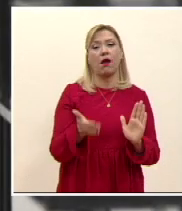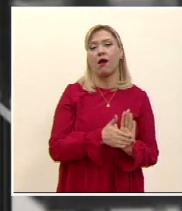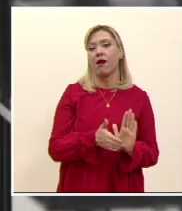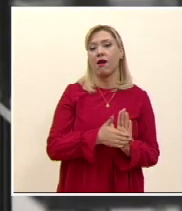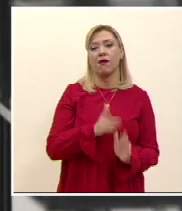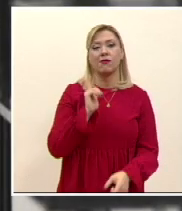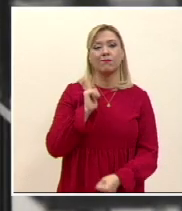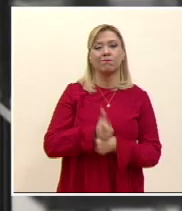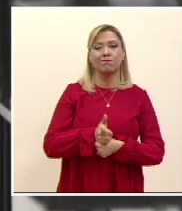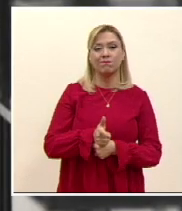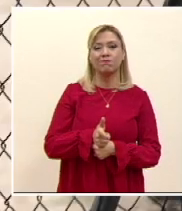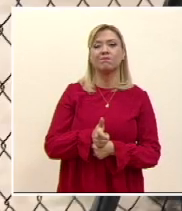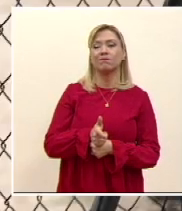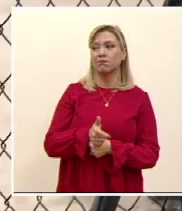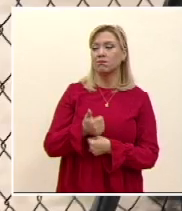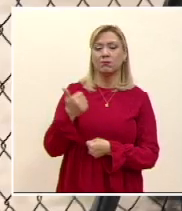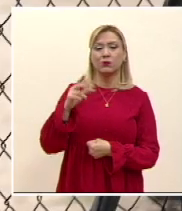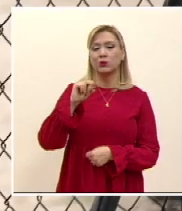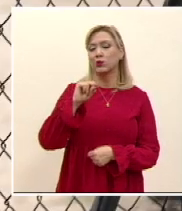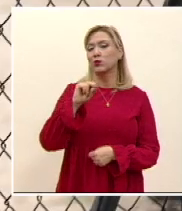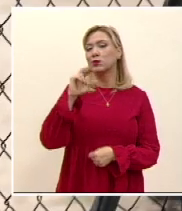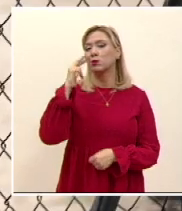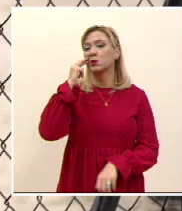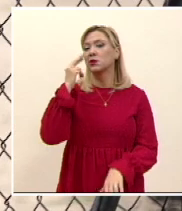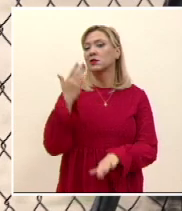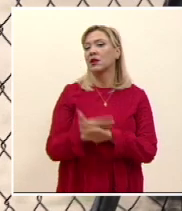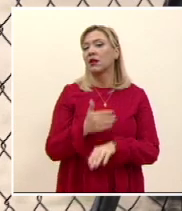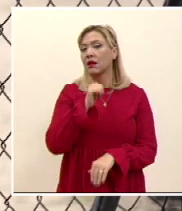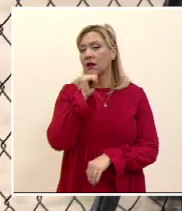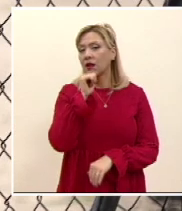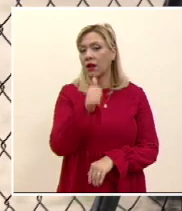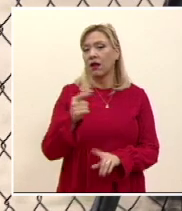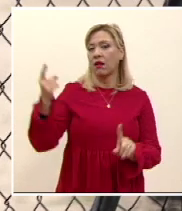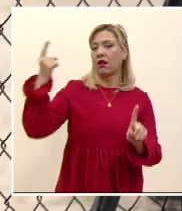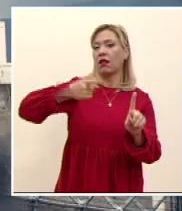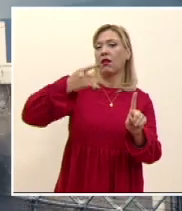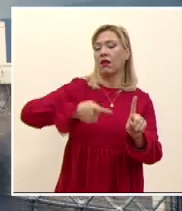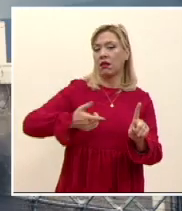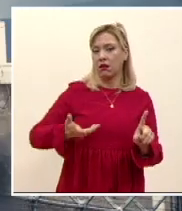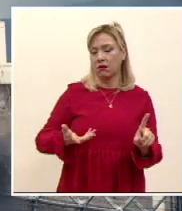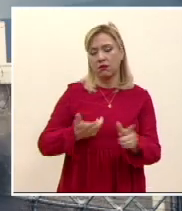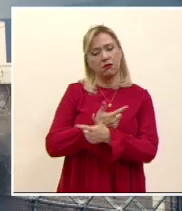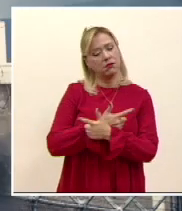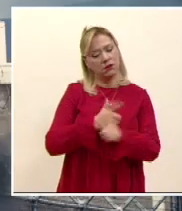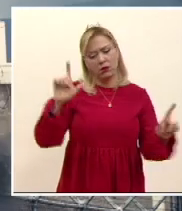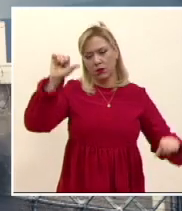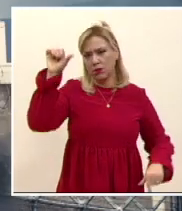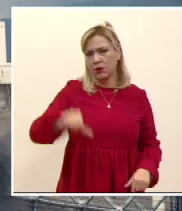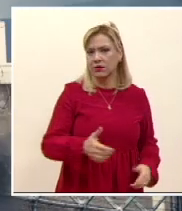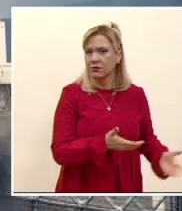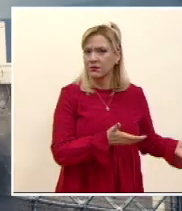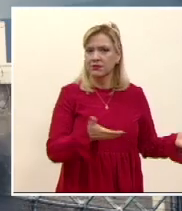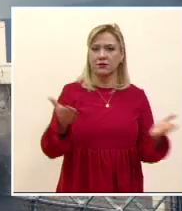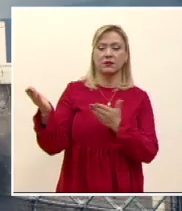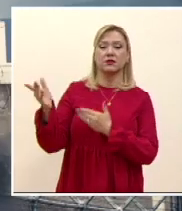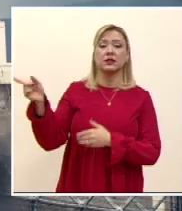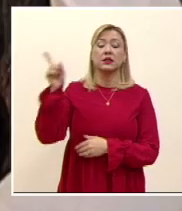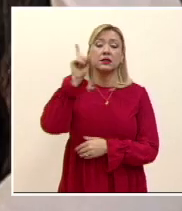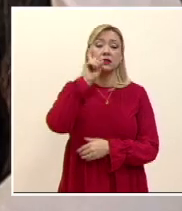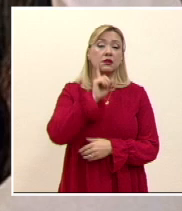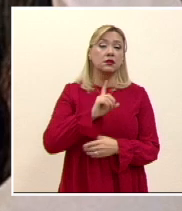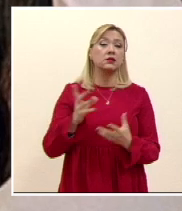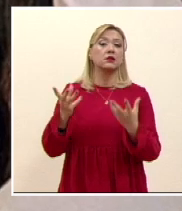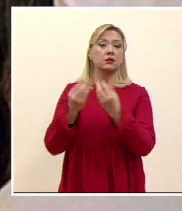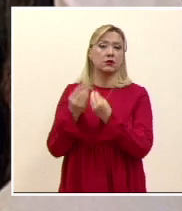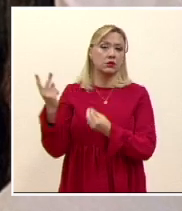para probar su responsabilidad en el delito que le fue imputado, por lo que se ordenó su inmediata liberación. La afectada, junto con